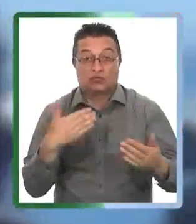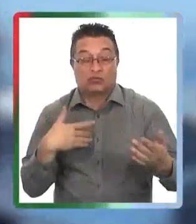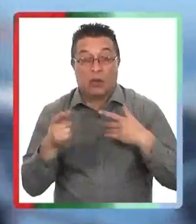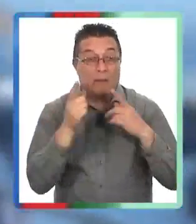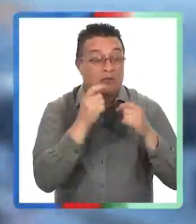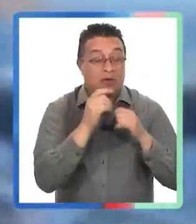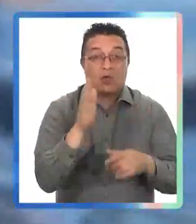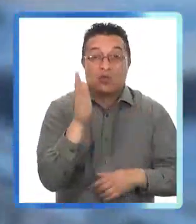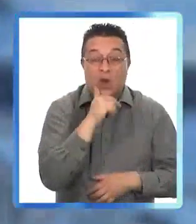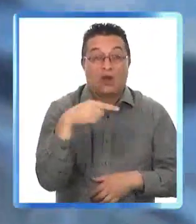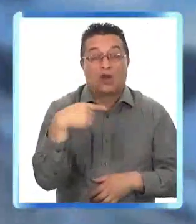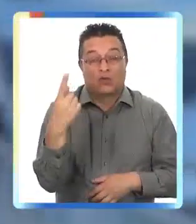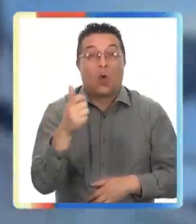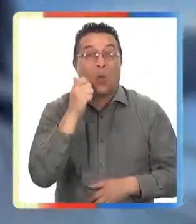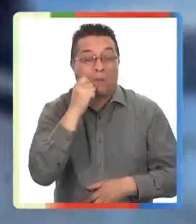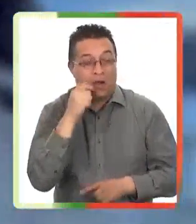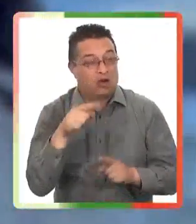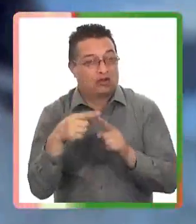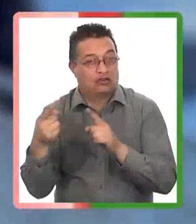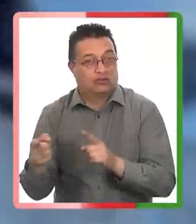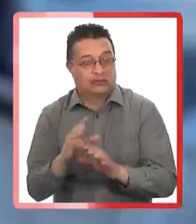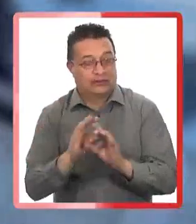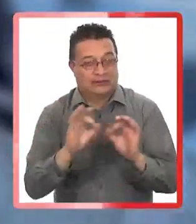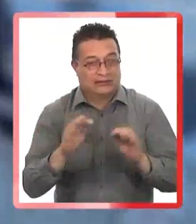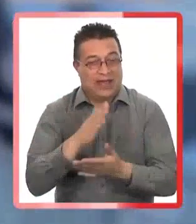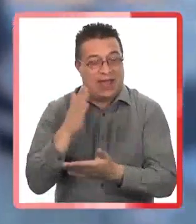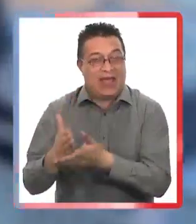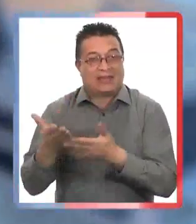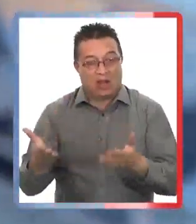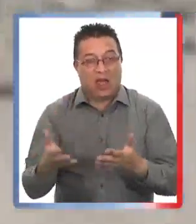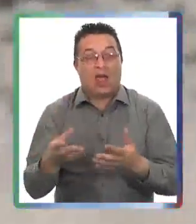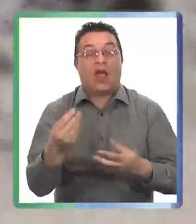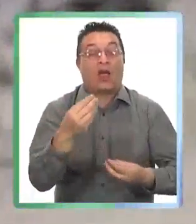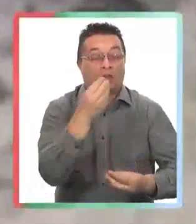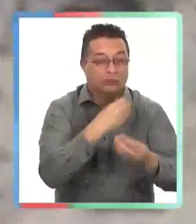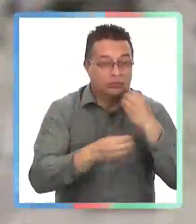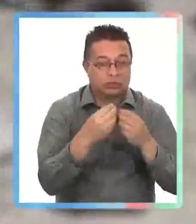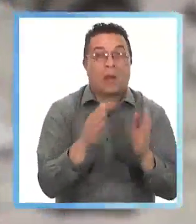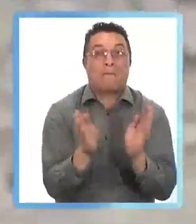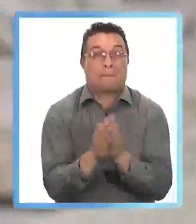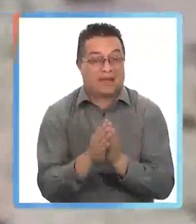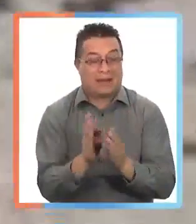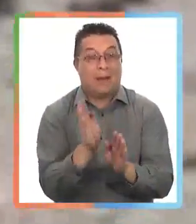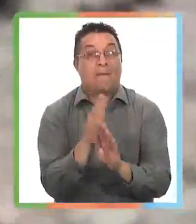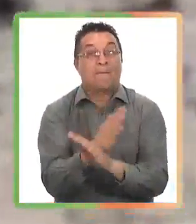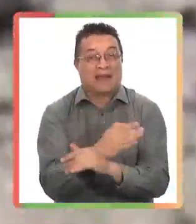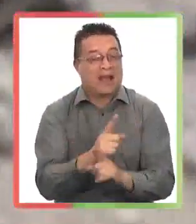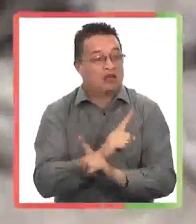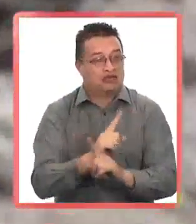riesgo de contagio para los humanos, además, respecto al consumo de pescados,